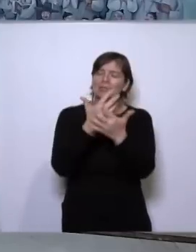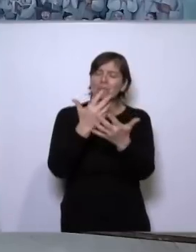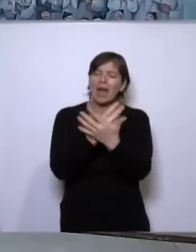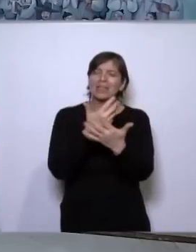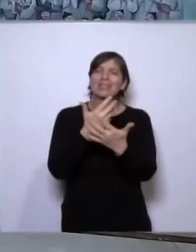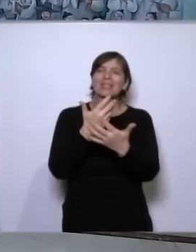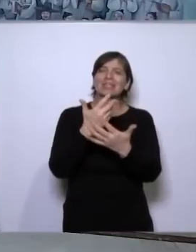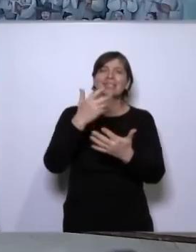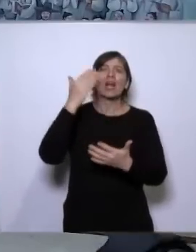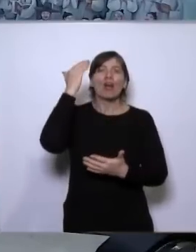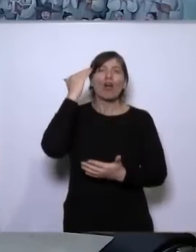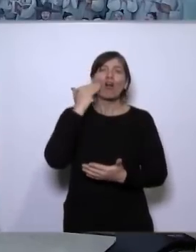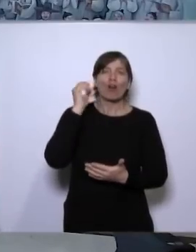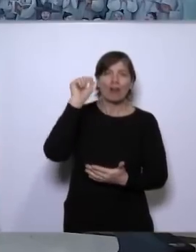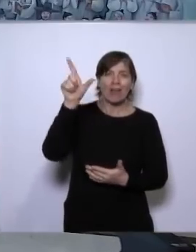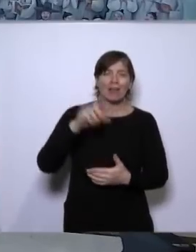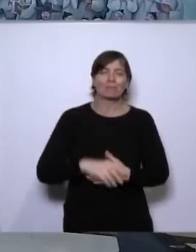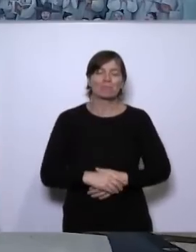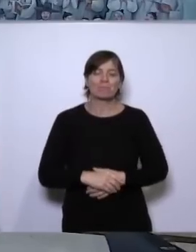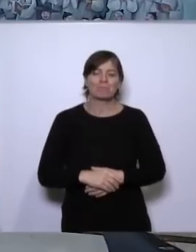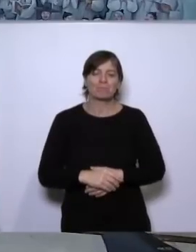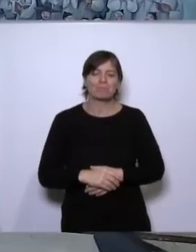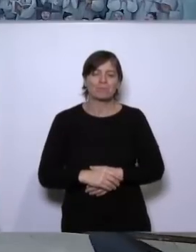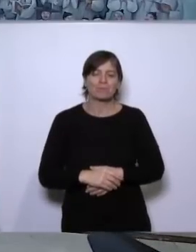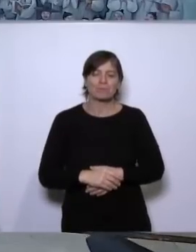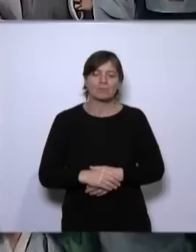y beatos mártires coreanos.